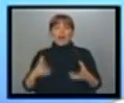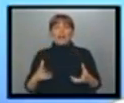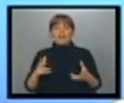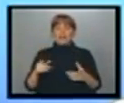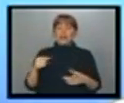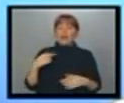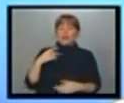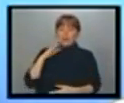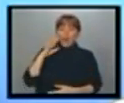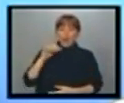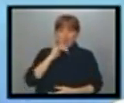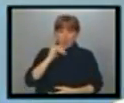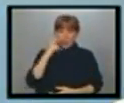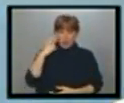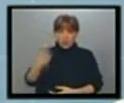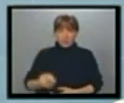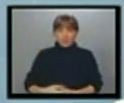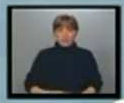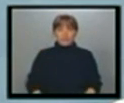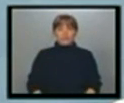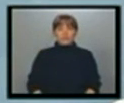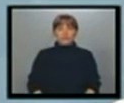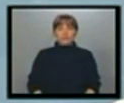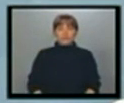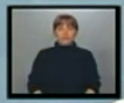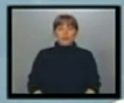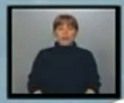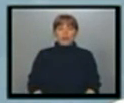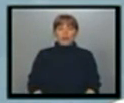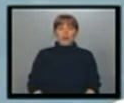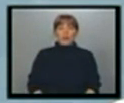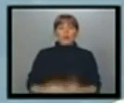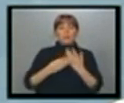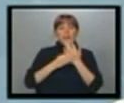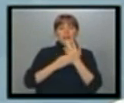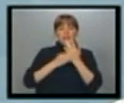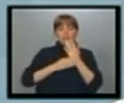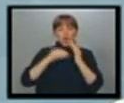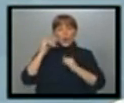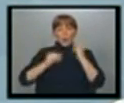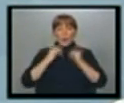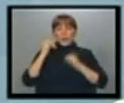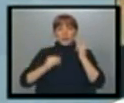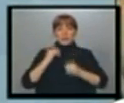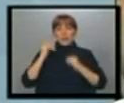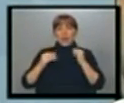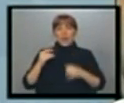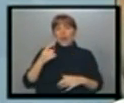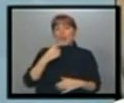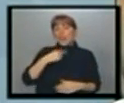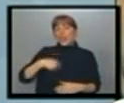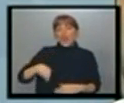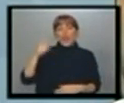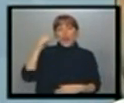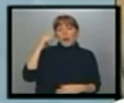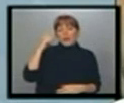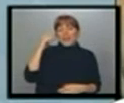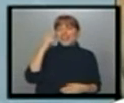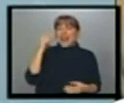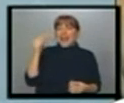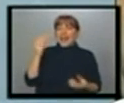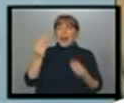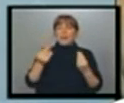manejar. Escuchalo. Nosotros creemos que tratando de acomodar los precios en la